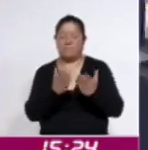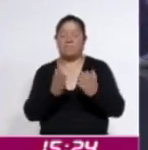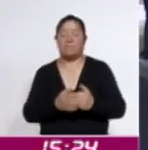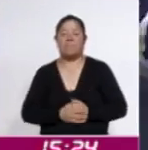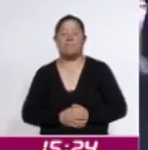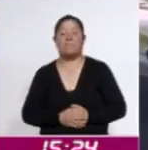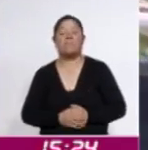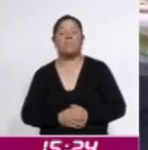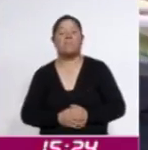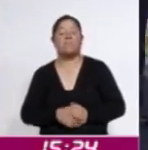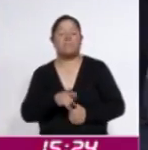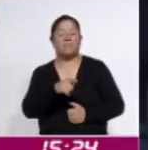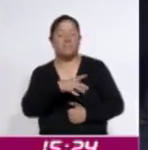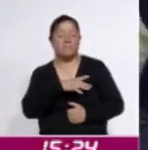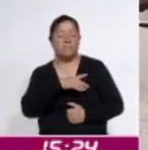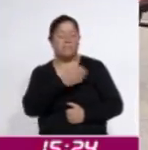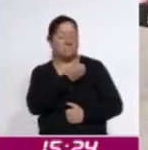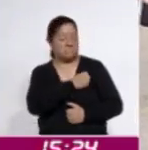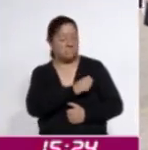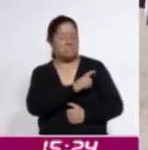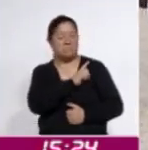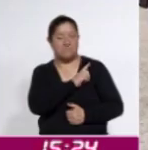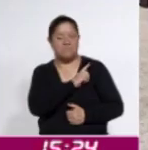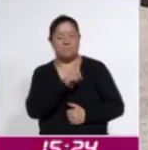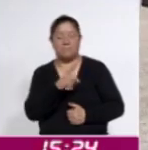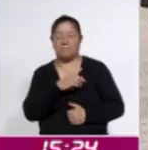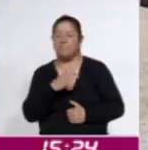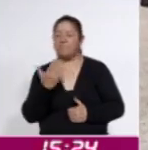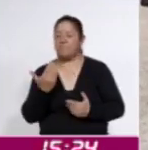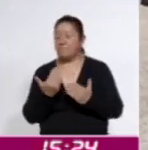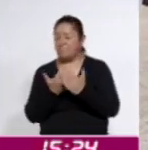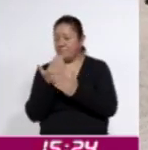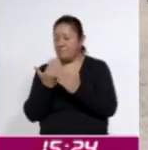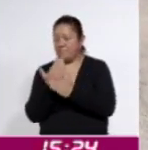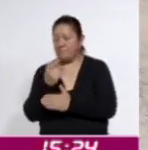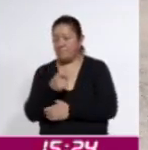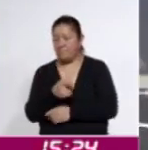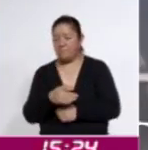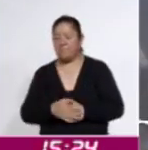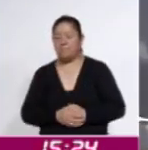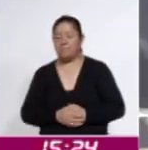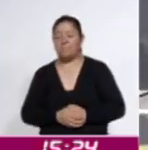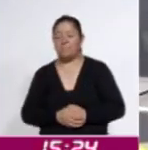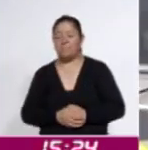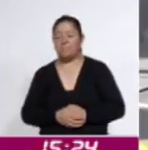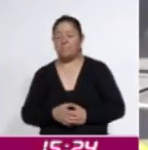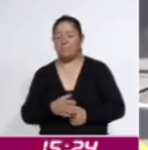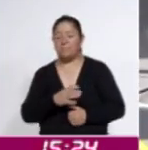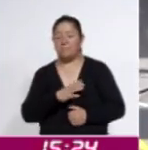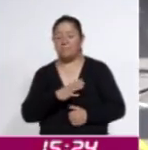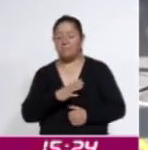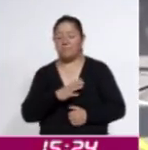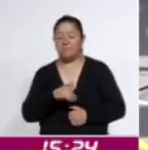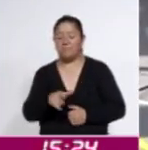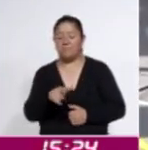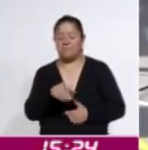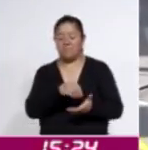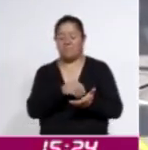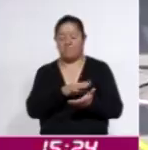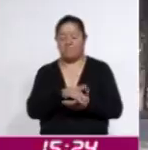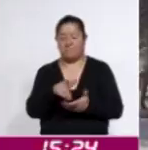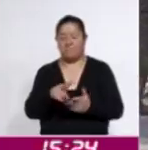factor saludable. Desde temprana hora, los participantes se dieron cita en el punto de partida en la